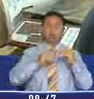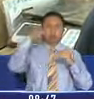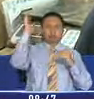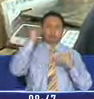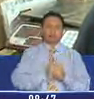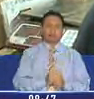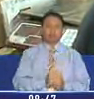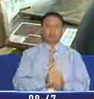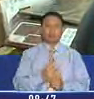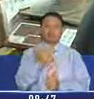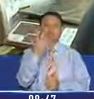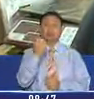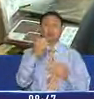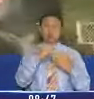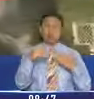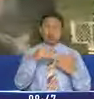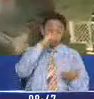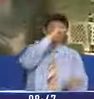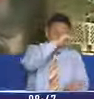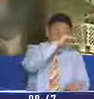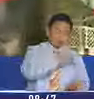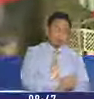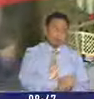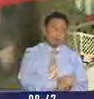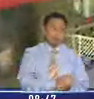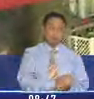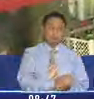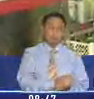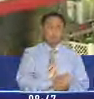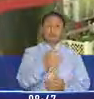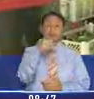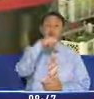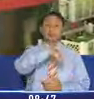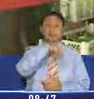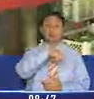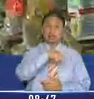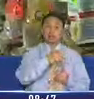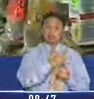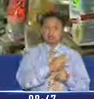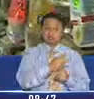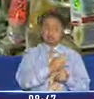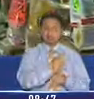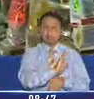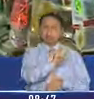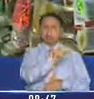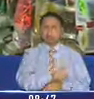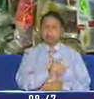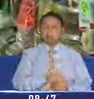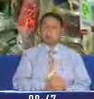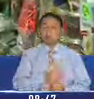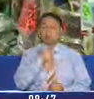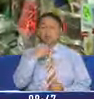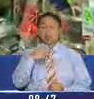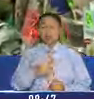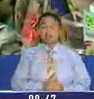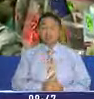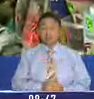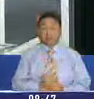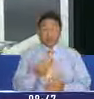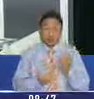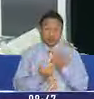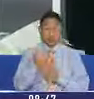de $15 de la arroba. A pesar de rechazar este tipo de prácticas, la ciudadanía asegura que no le